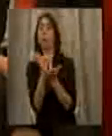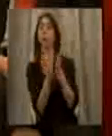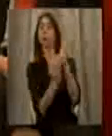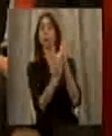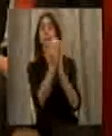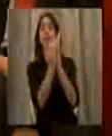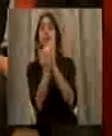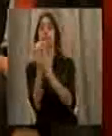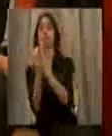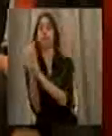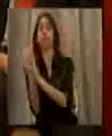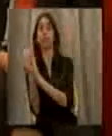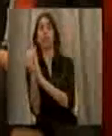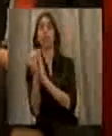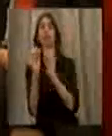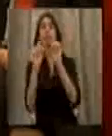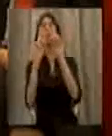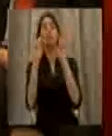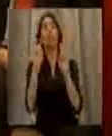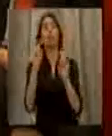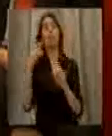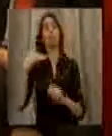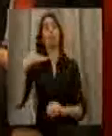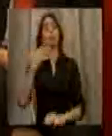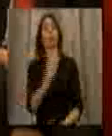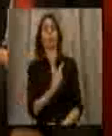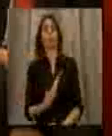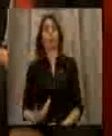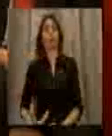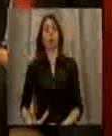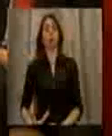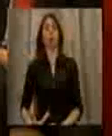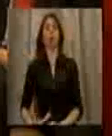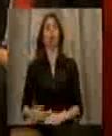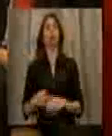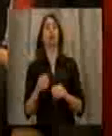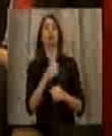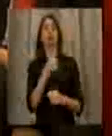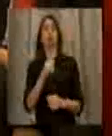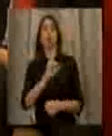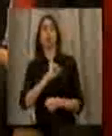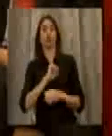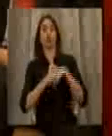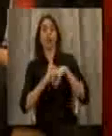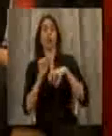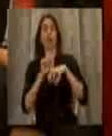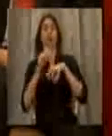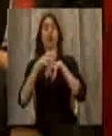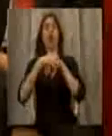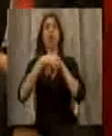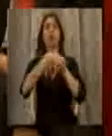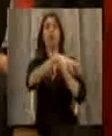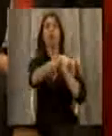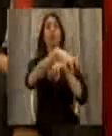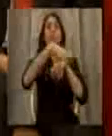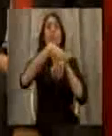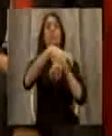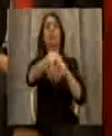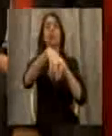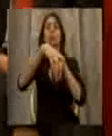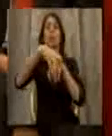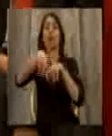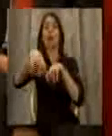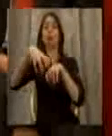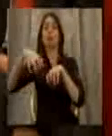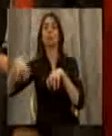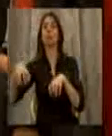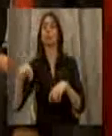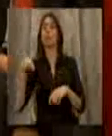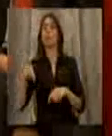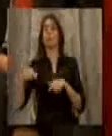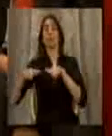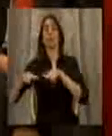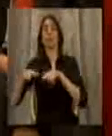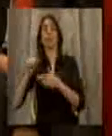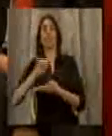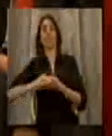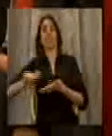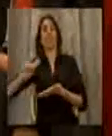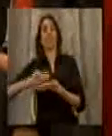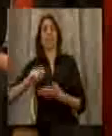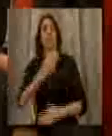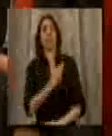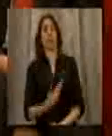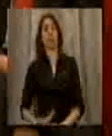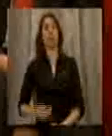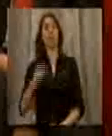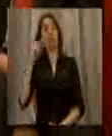tema central de nuestro gobierno, que es el de la descentralización. Aquí en la Secretaría de la Presidencia hemos creado